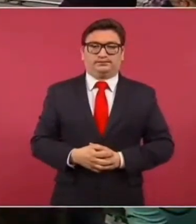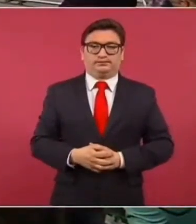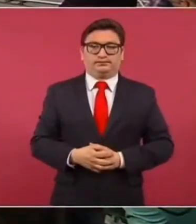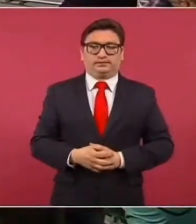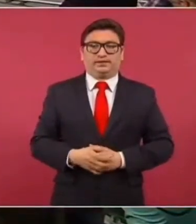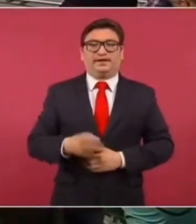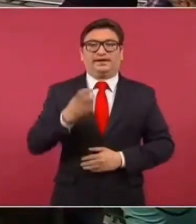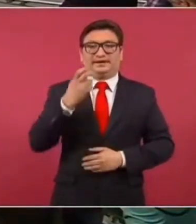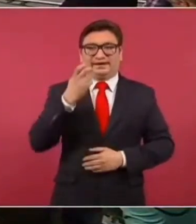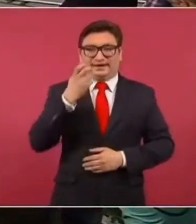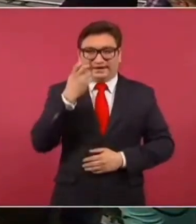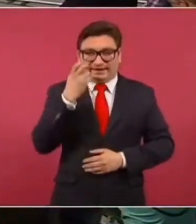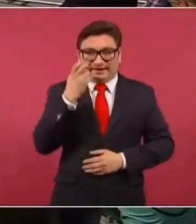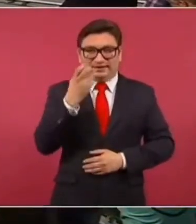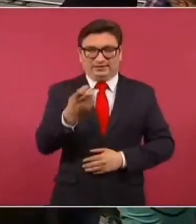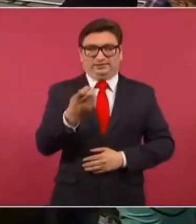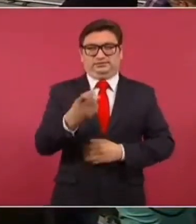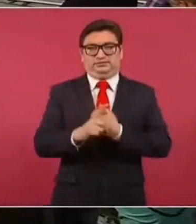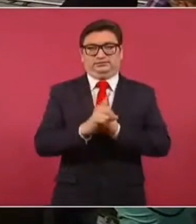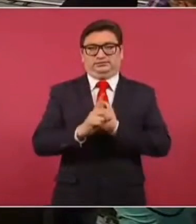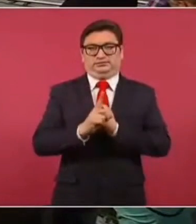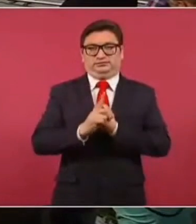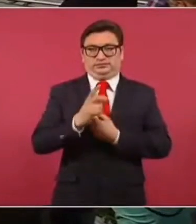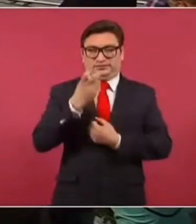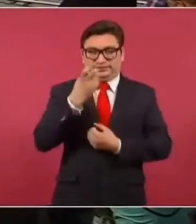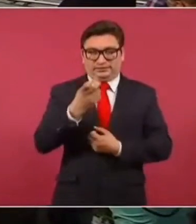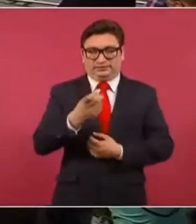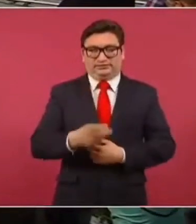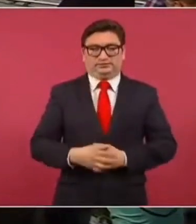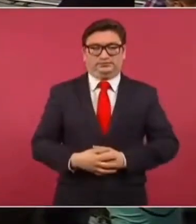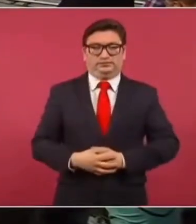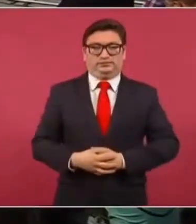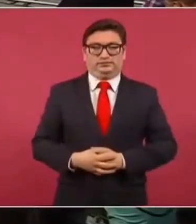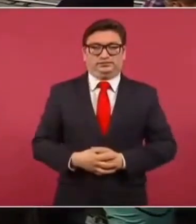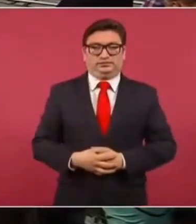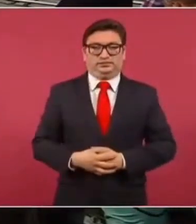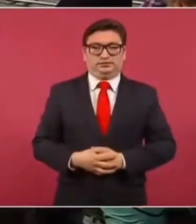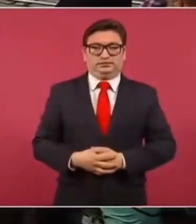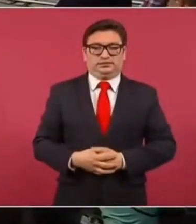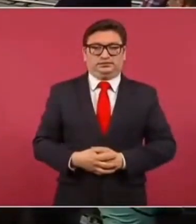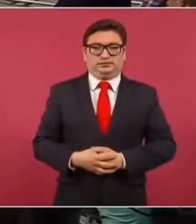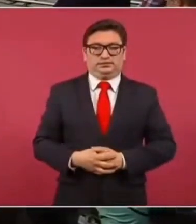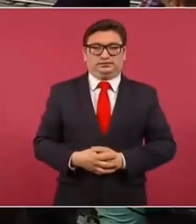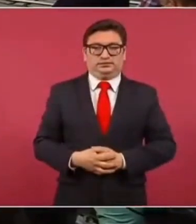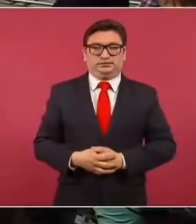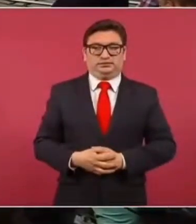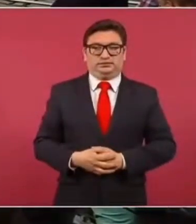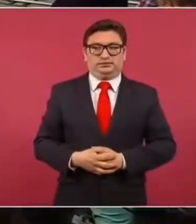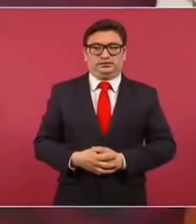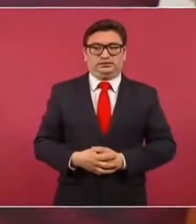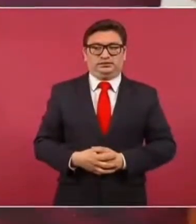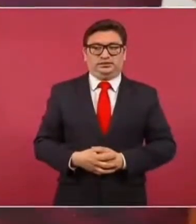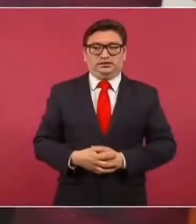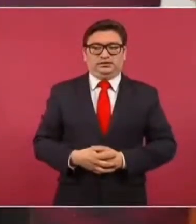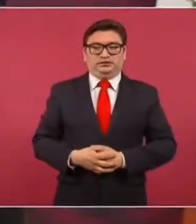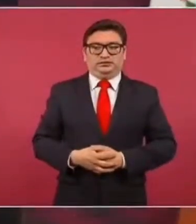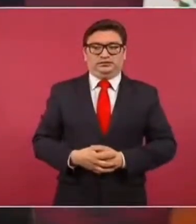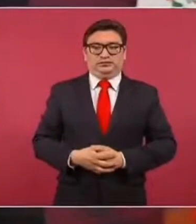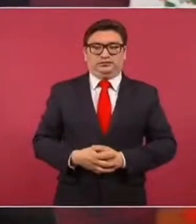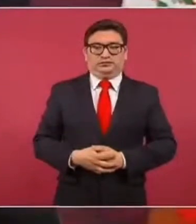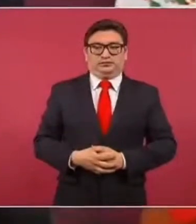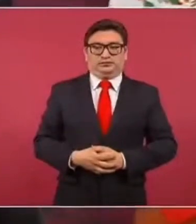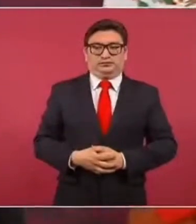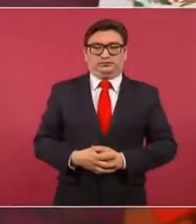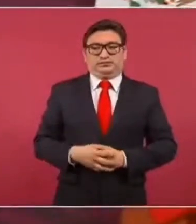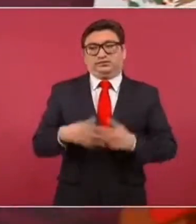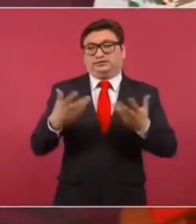Ese es el fondo, pues, del asunto. Y, pues,